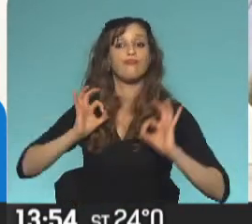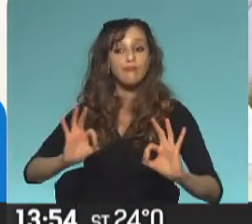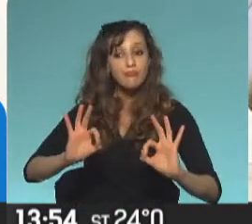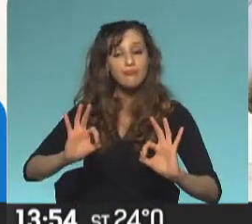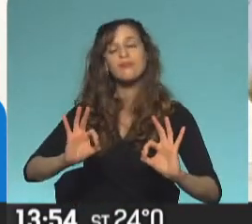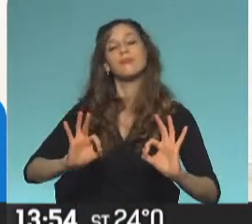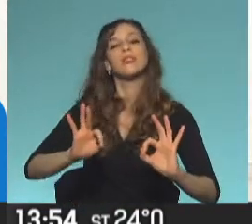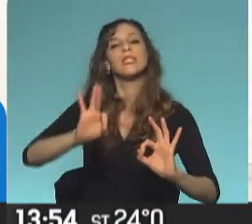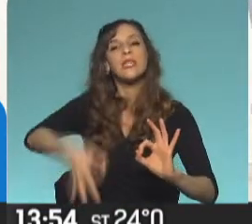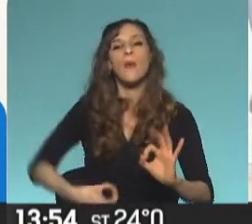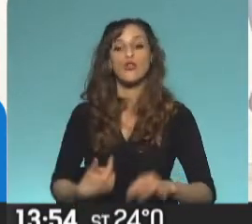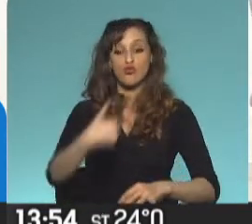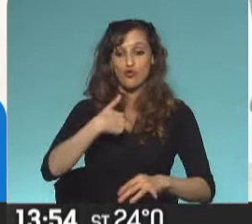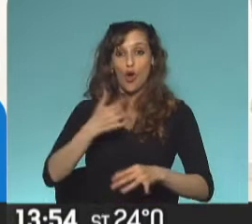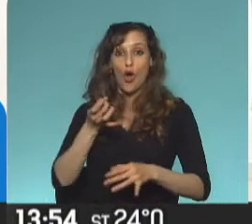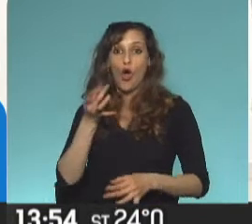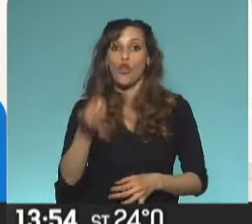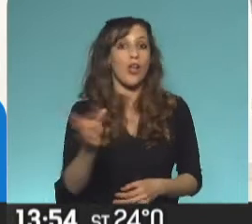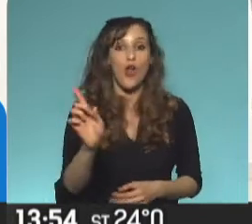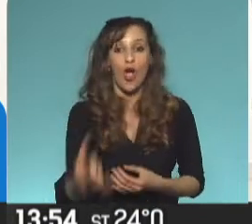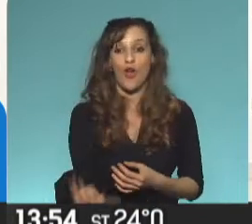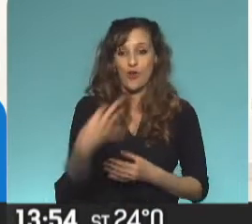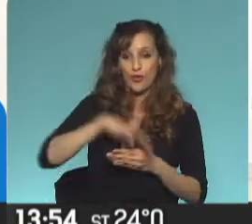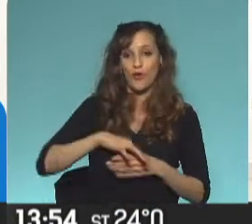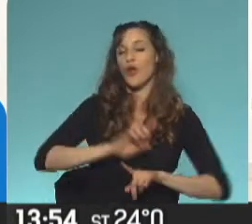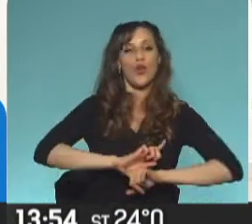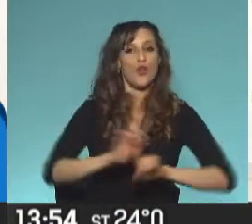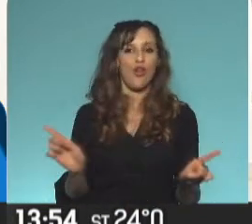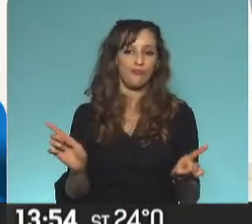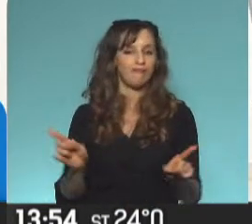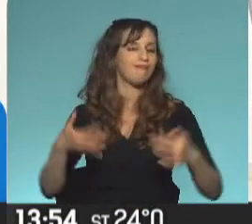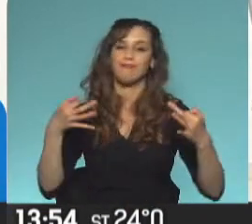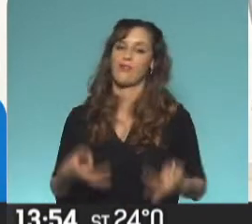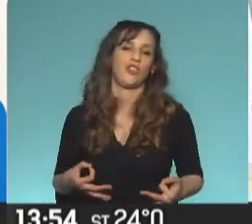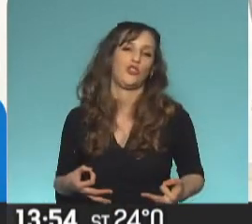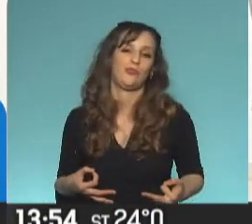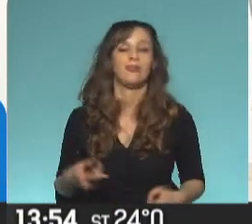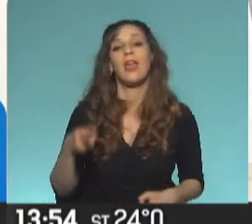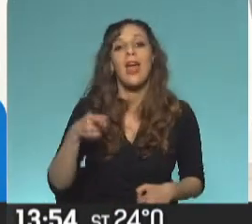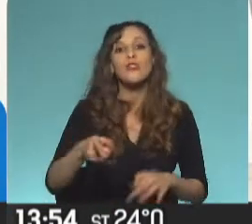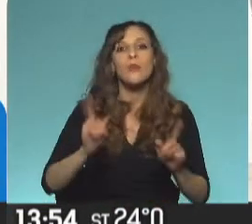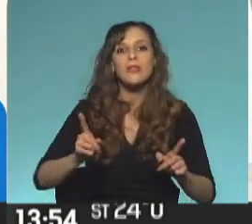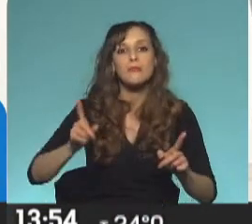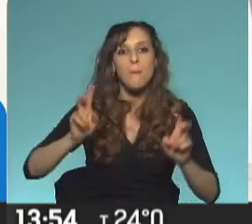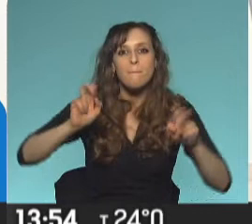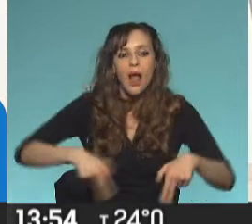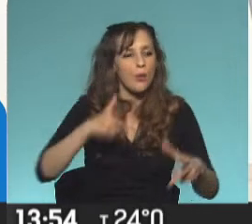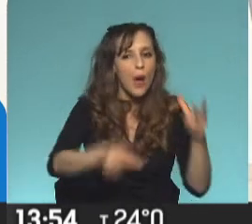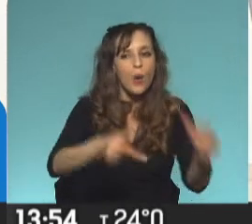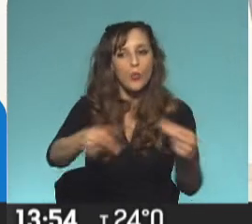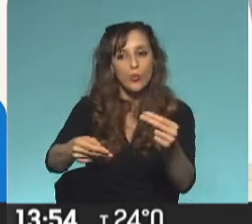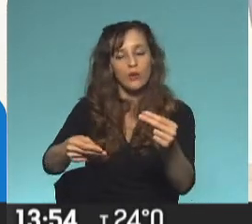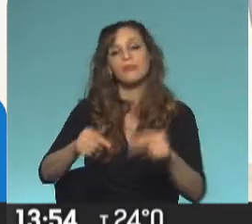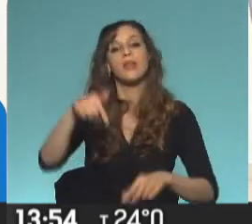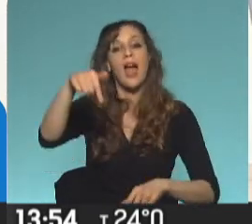saber que uno ni contagia ni se contagia ni contagia a los en ese camino estamos quiero